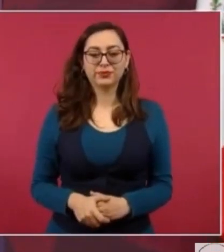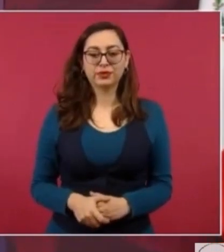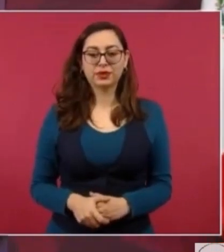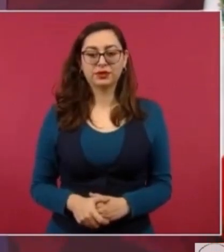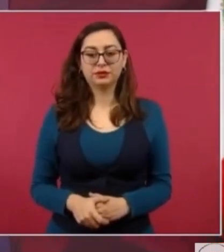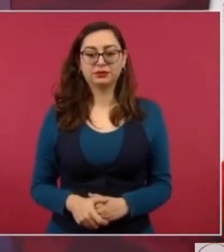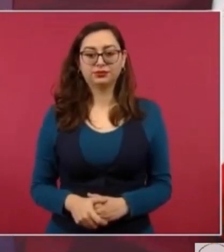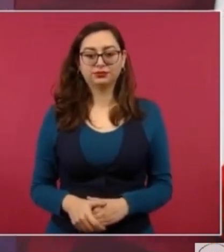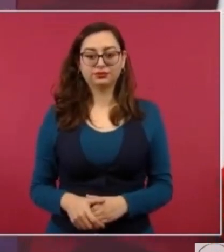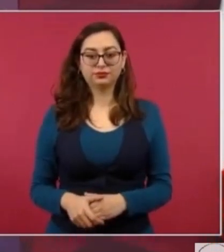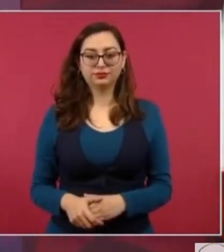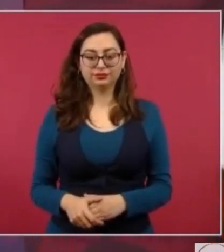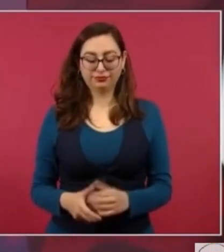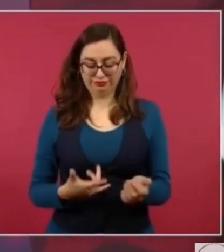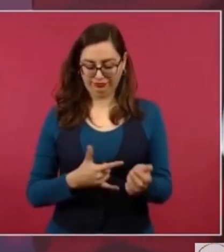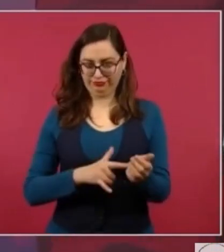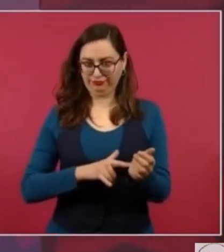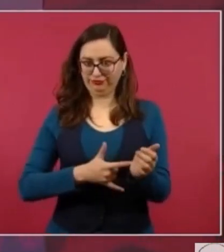y el reloj entre